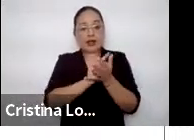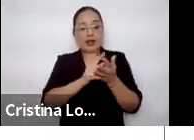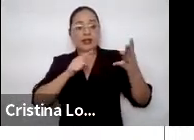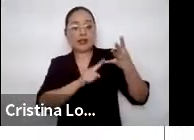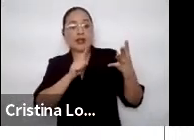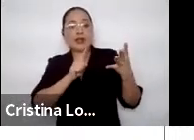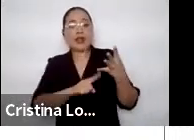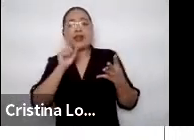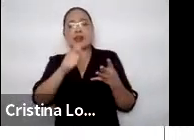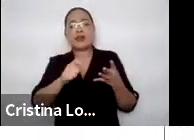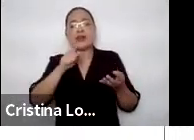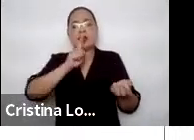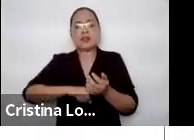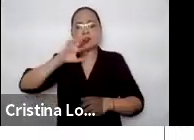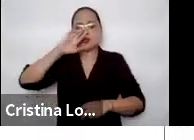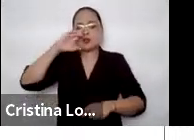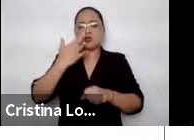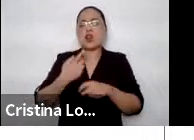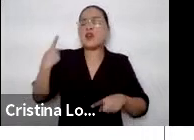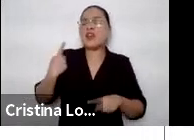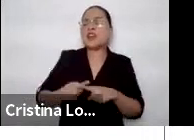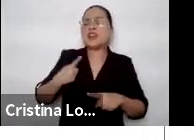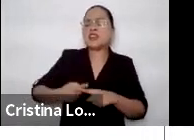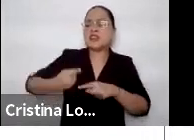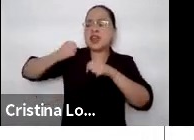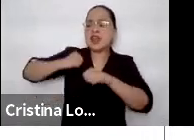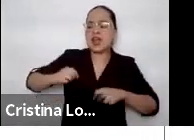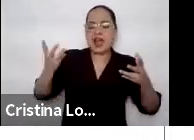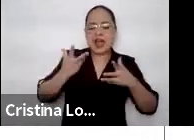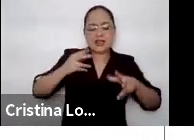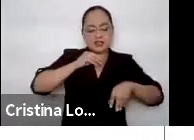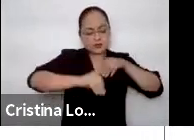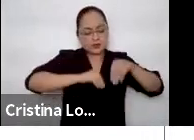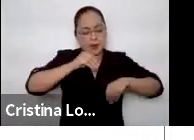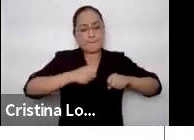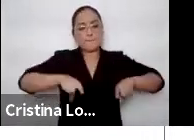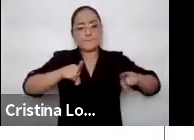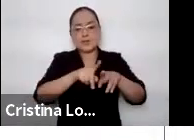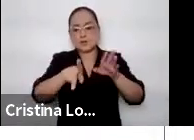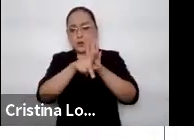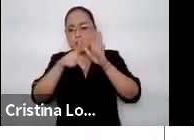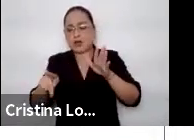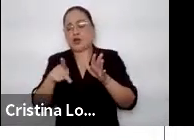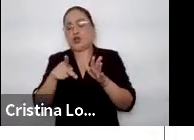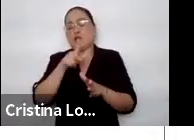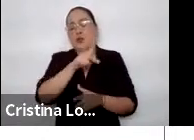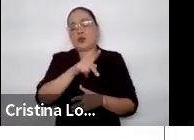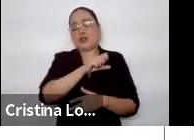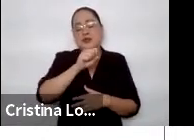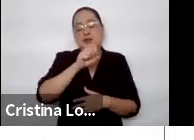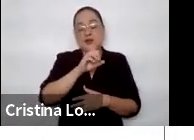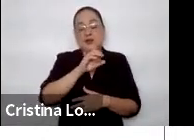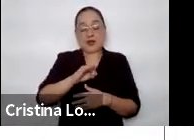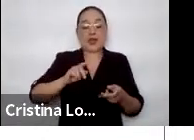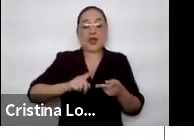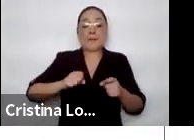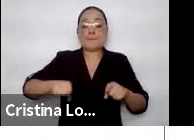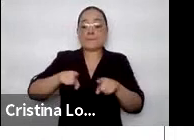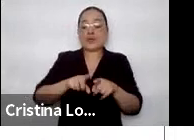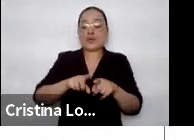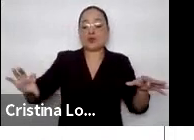órgano responsable de la integración y publicación tanto del semanario como de la Gaceta del